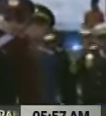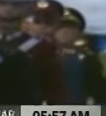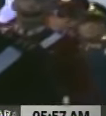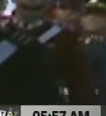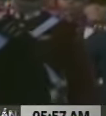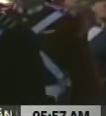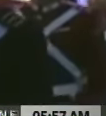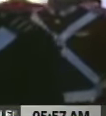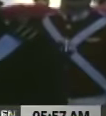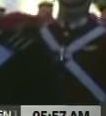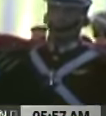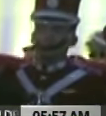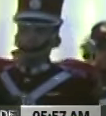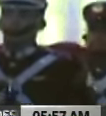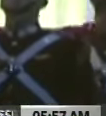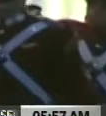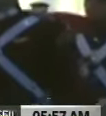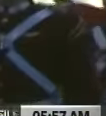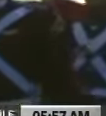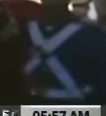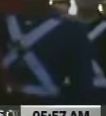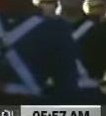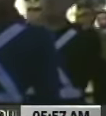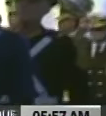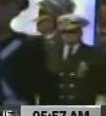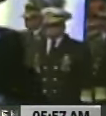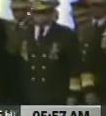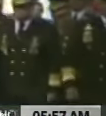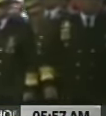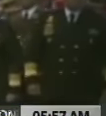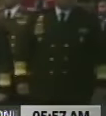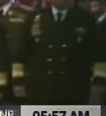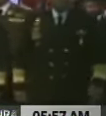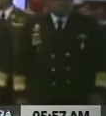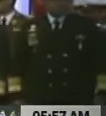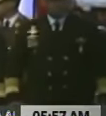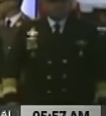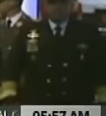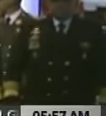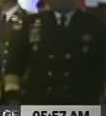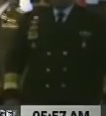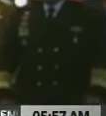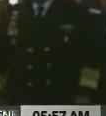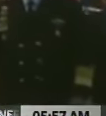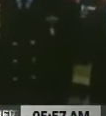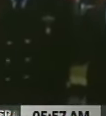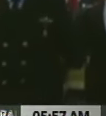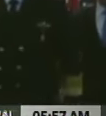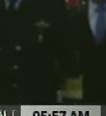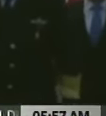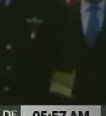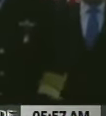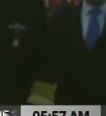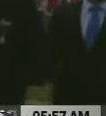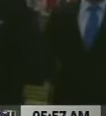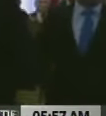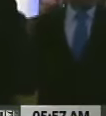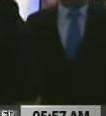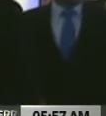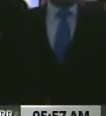tanto público como junto al pueblo venezolano, en el desfile cívico militar. Pueden ver las imágenes, los honores